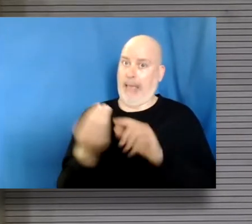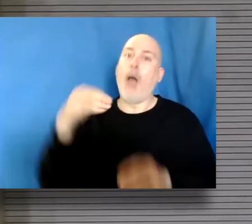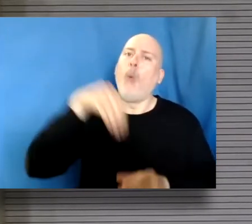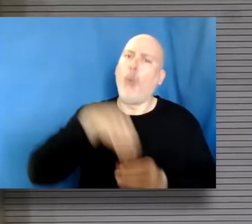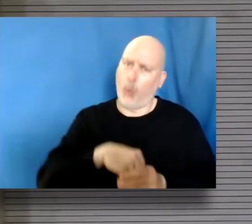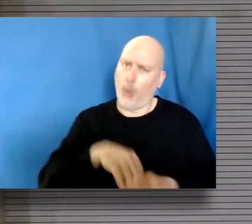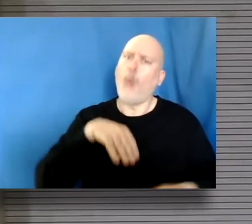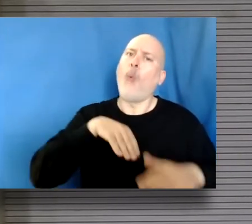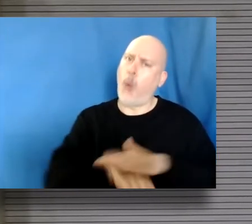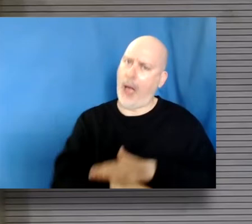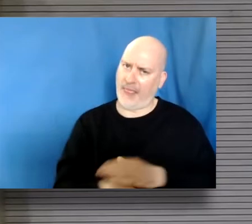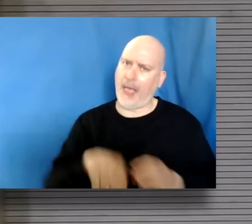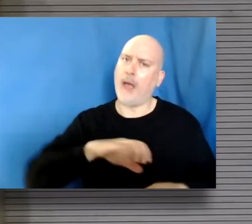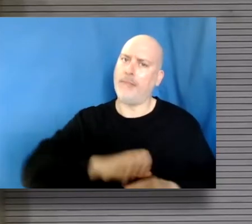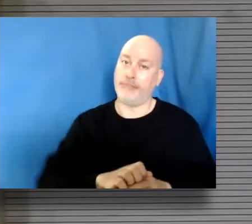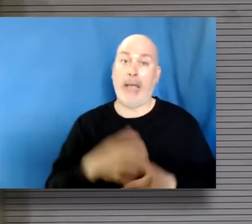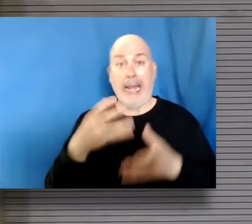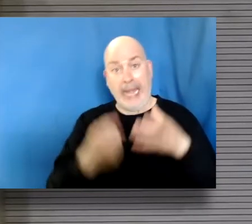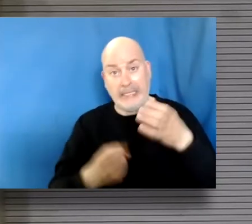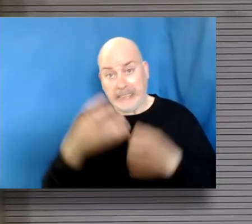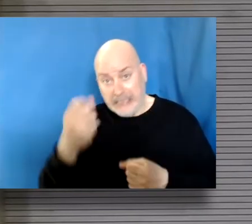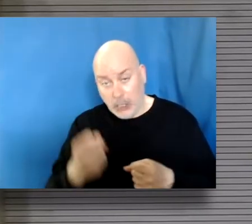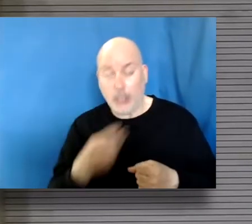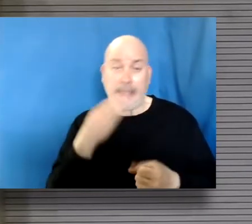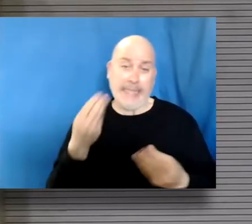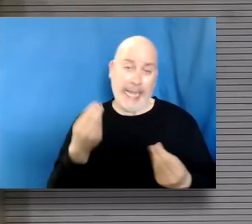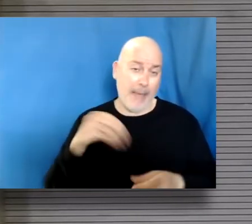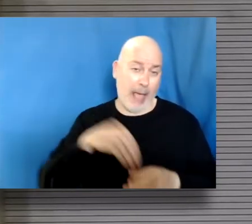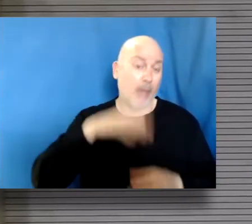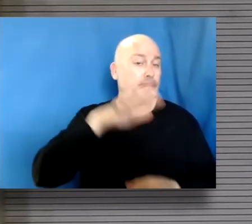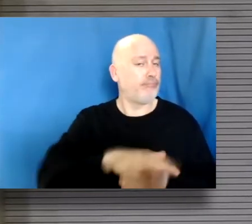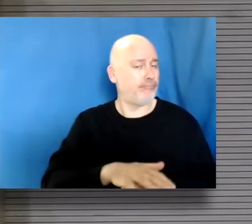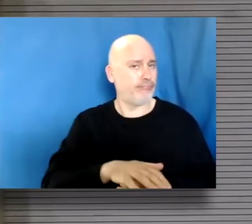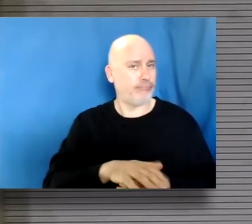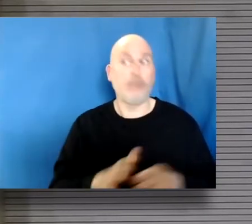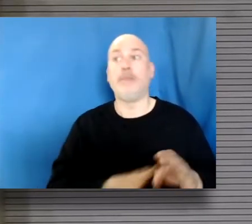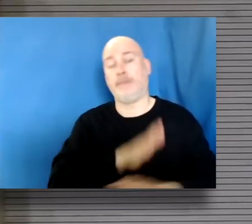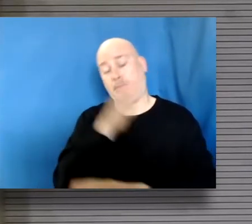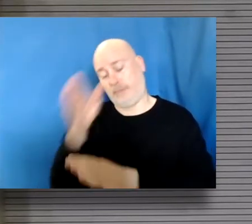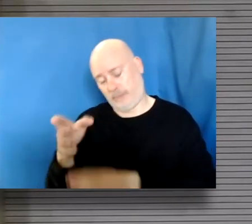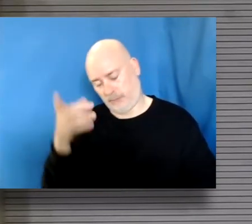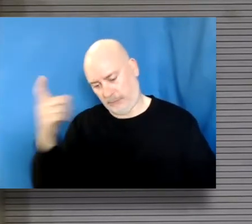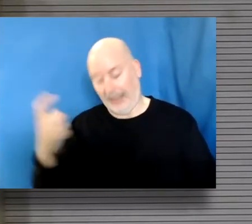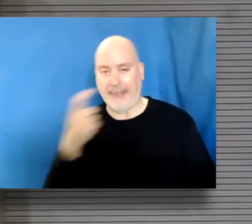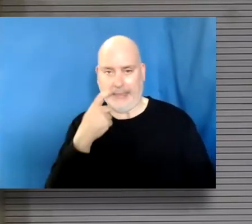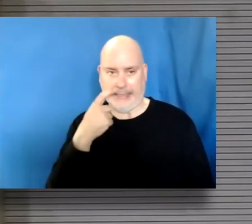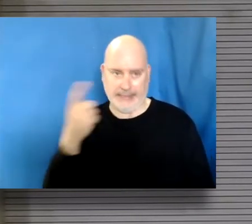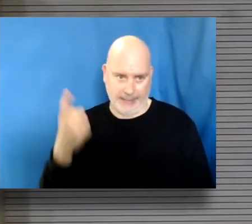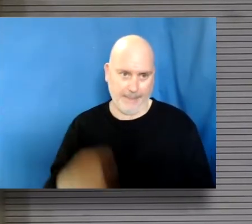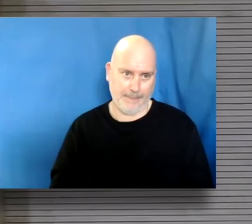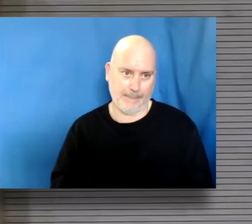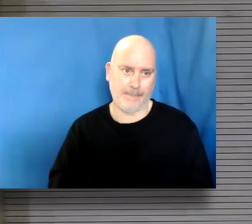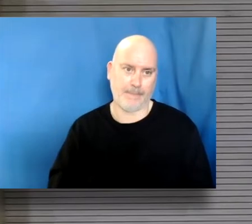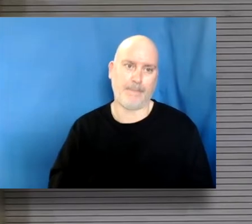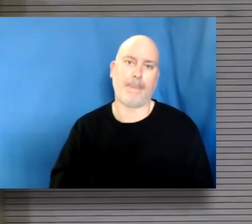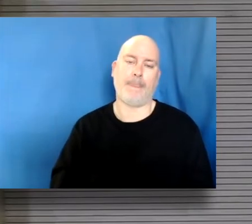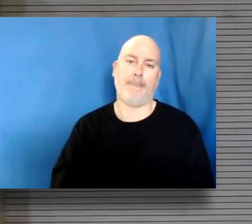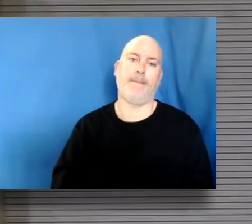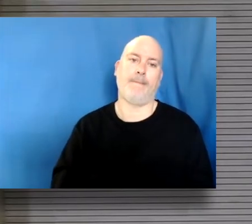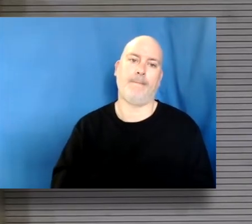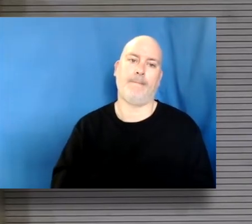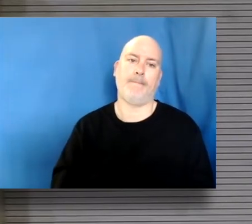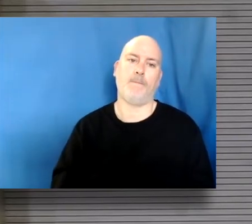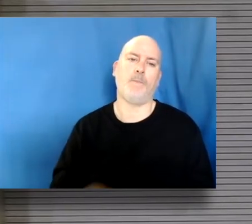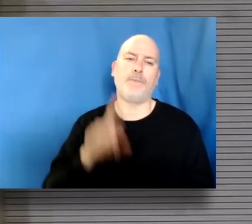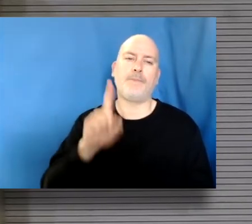como os digo, o bien en leche o en la propia saliva del niño y se va al dentista. Muy bien.